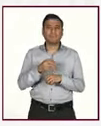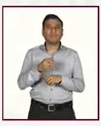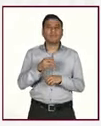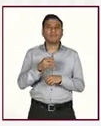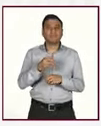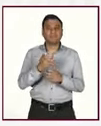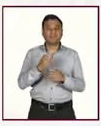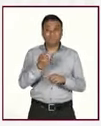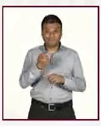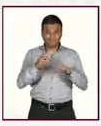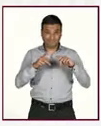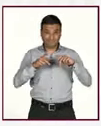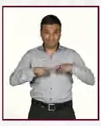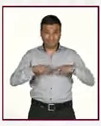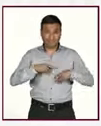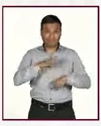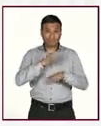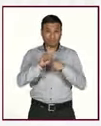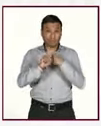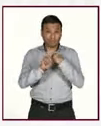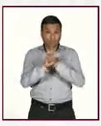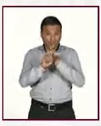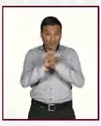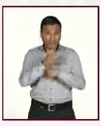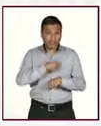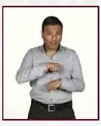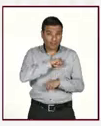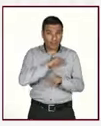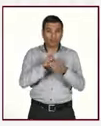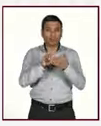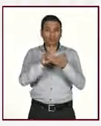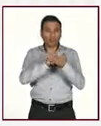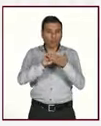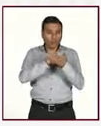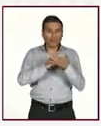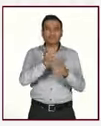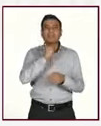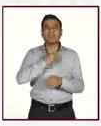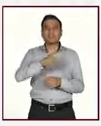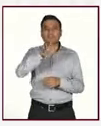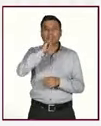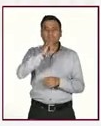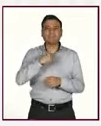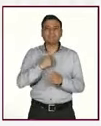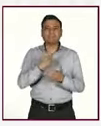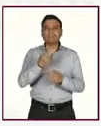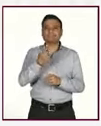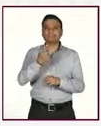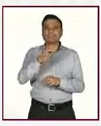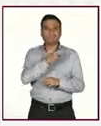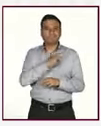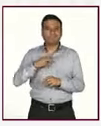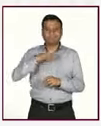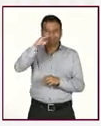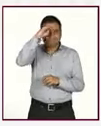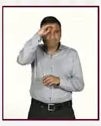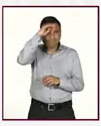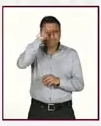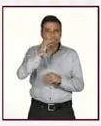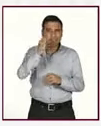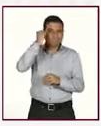hacer con esas personas que tienen problemas de salud o problemas de consumo de sustancias es buscar las estrategias para que tengan una